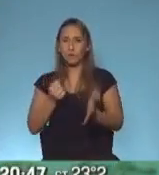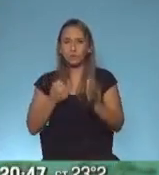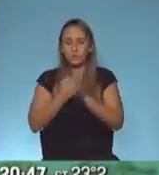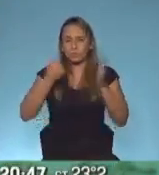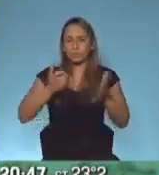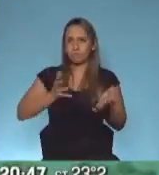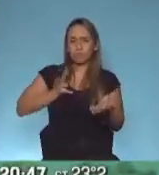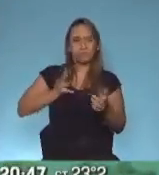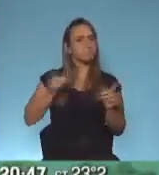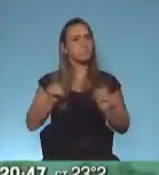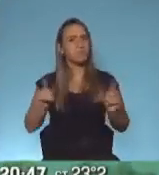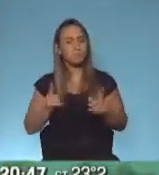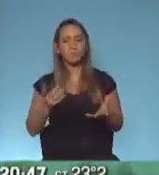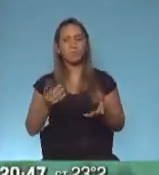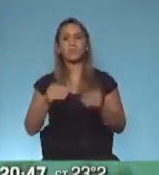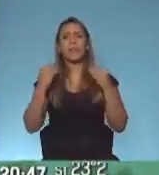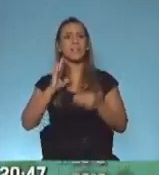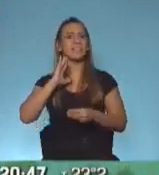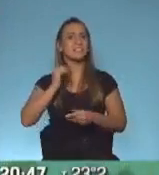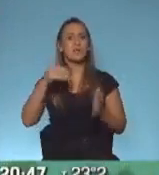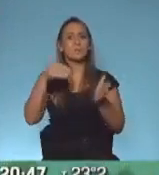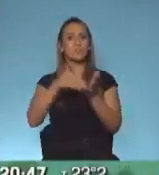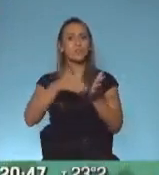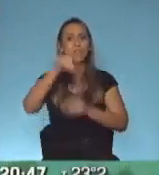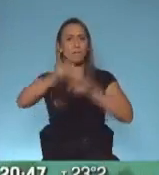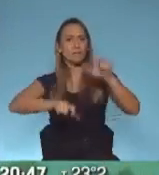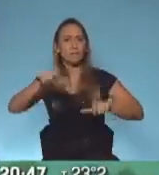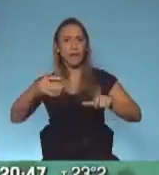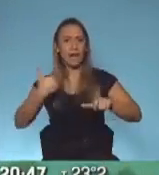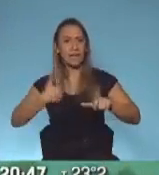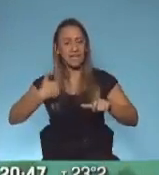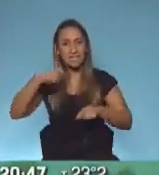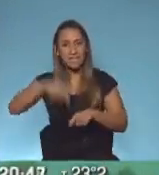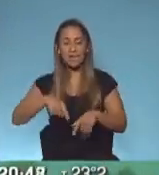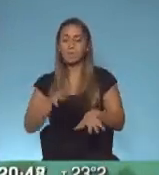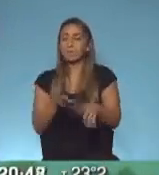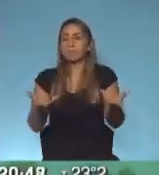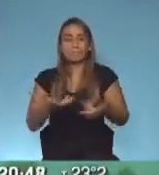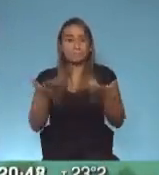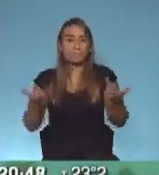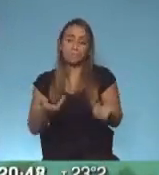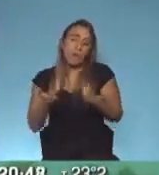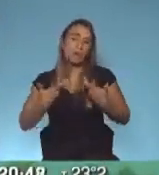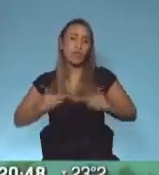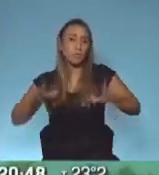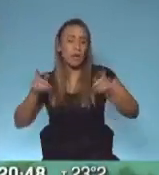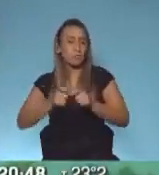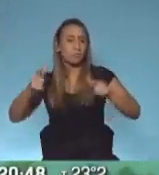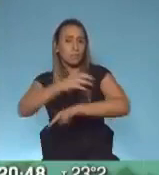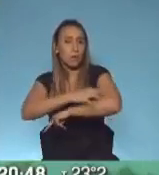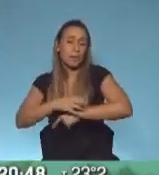momentos 16 millones de argentinos resultan un dato más entre tantos datos que